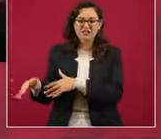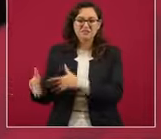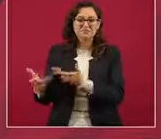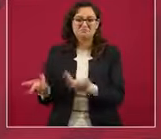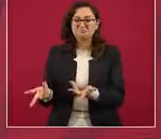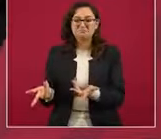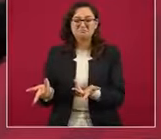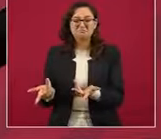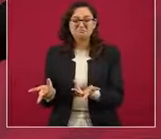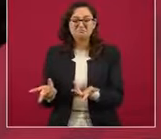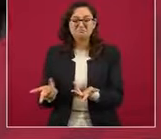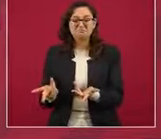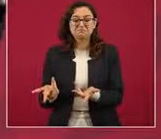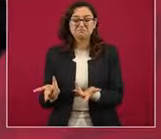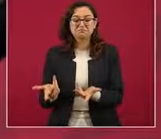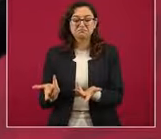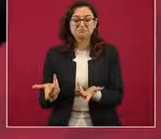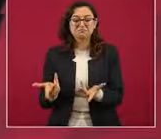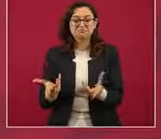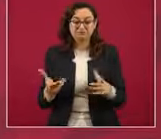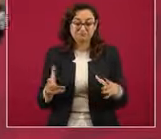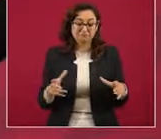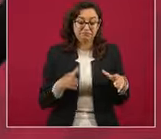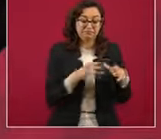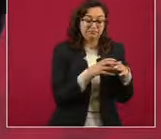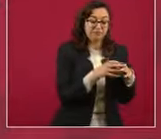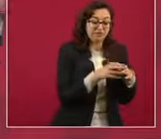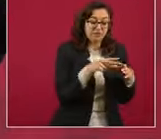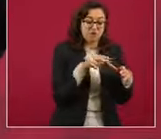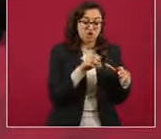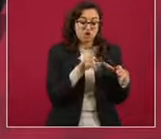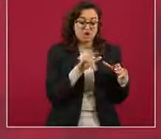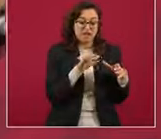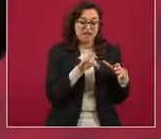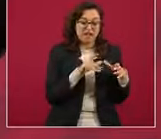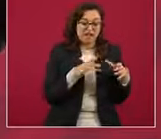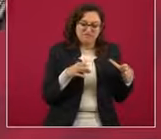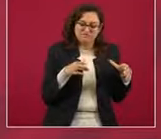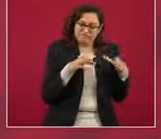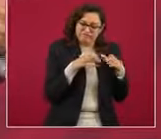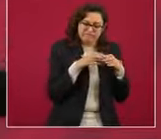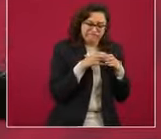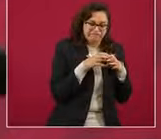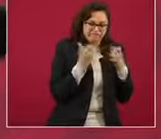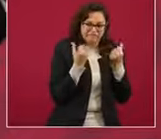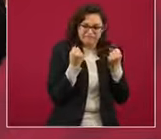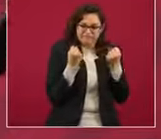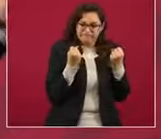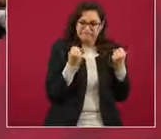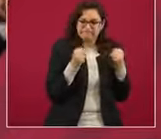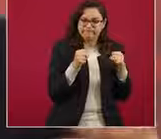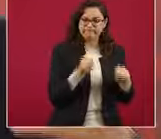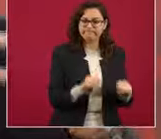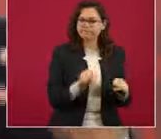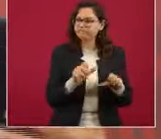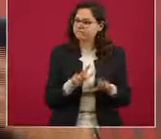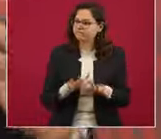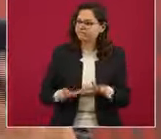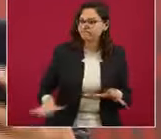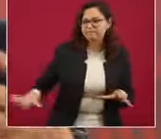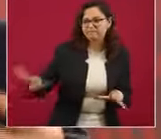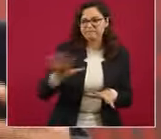El régimen neoliberal se fue tragando a todos. Gente que venía